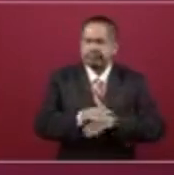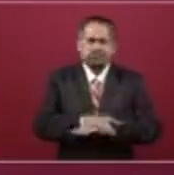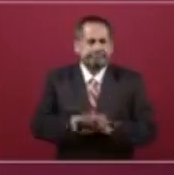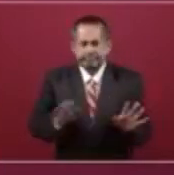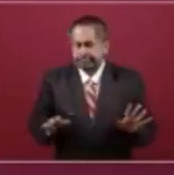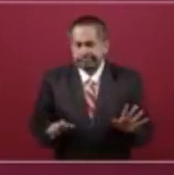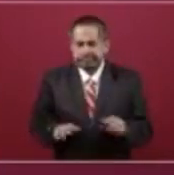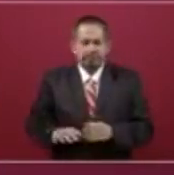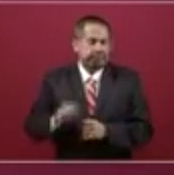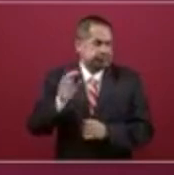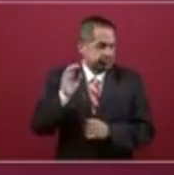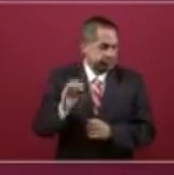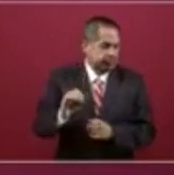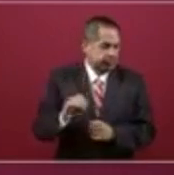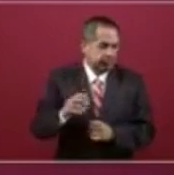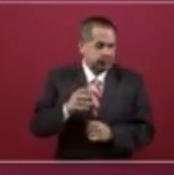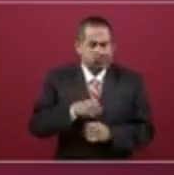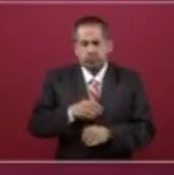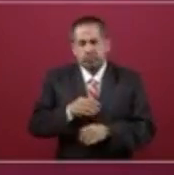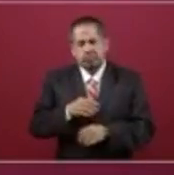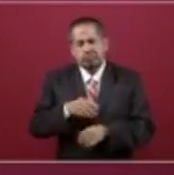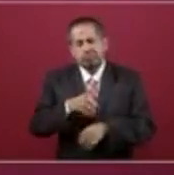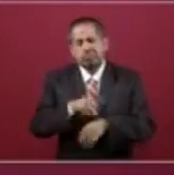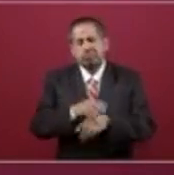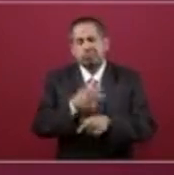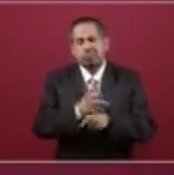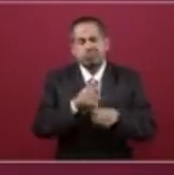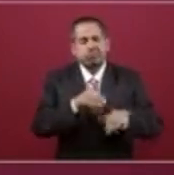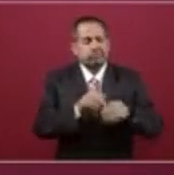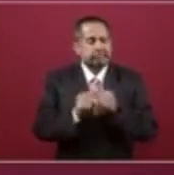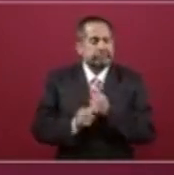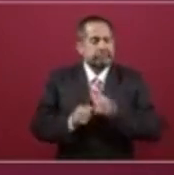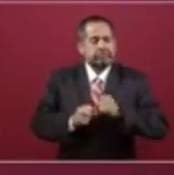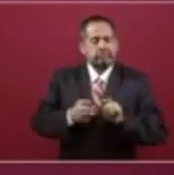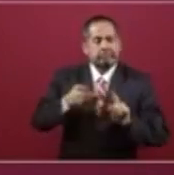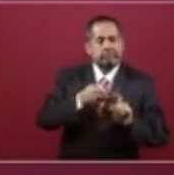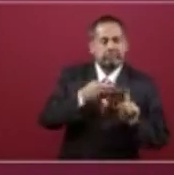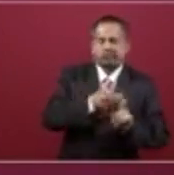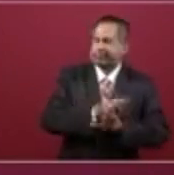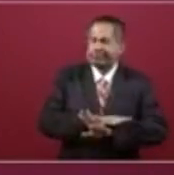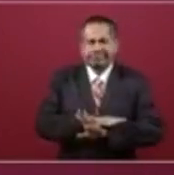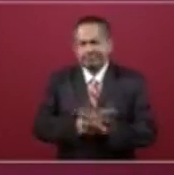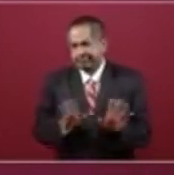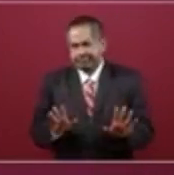voy a permitir que haya influyentismo.